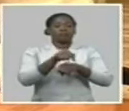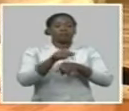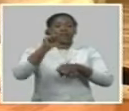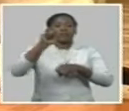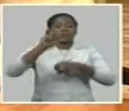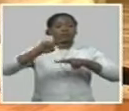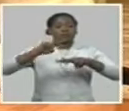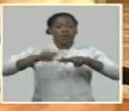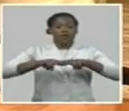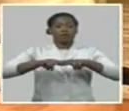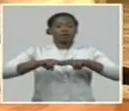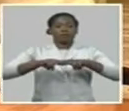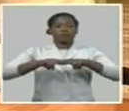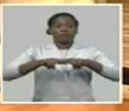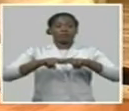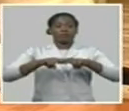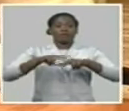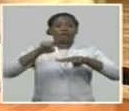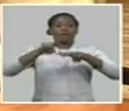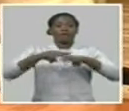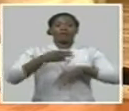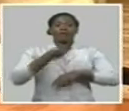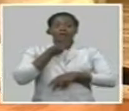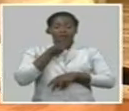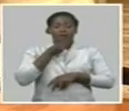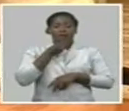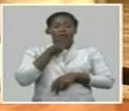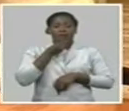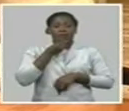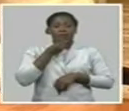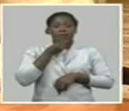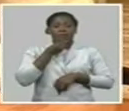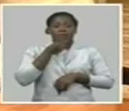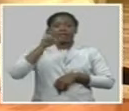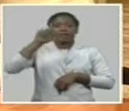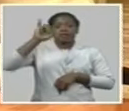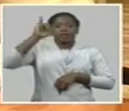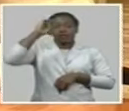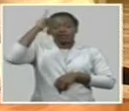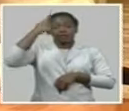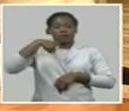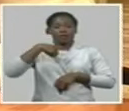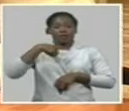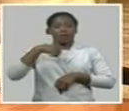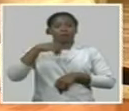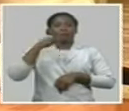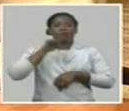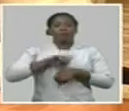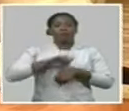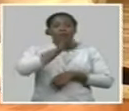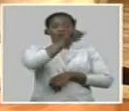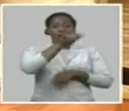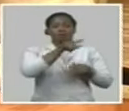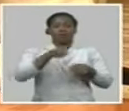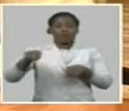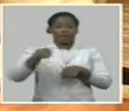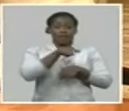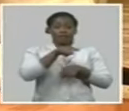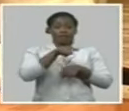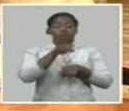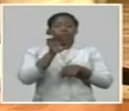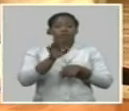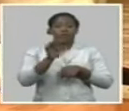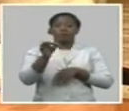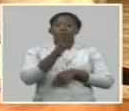habana en la habana vieja en la liza y en boyeros aunque en todos los municipios hay